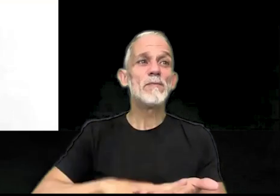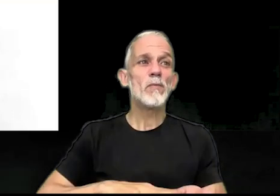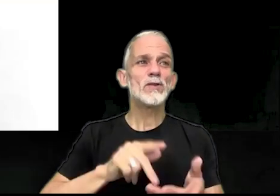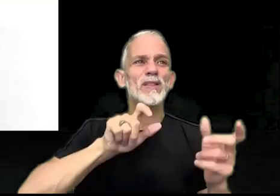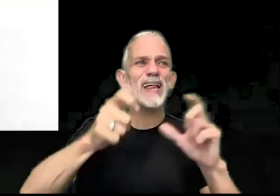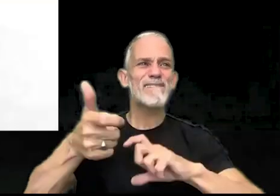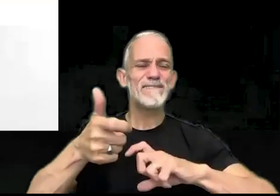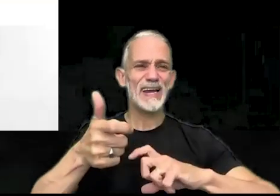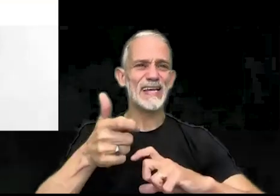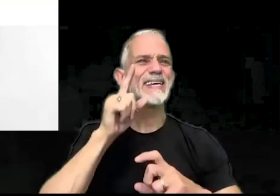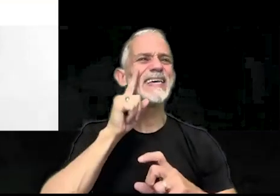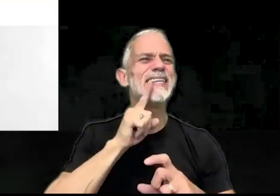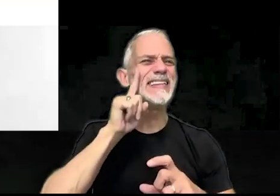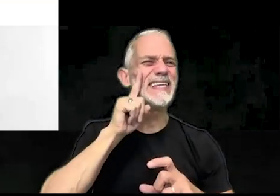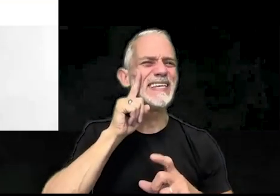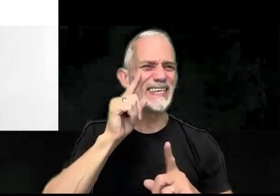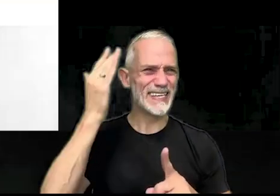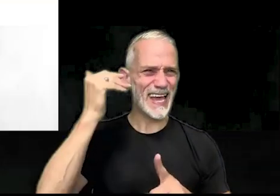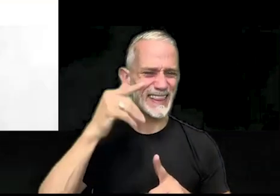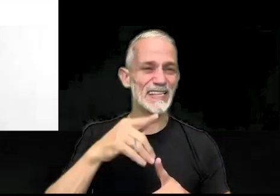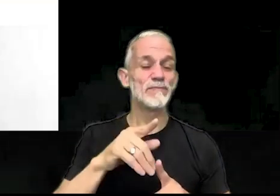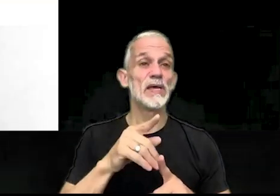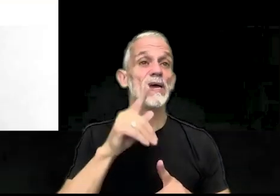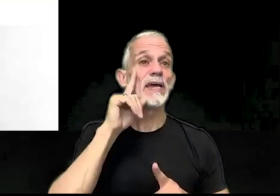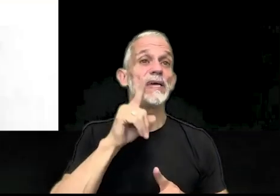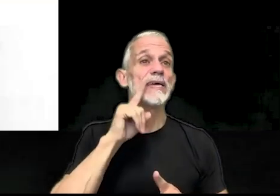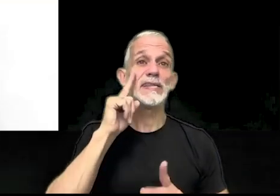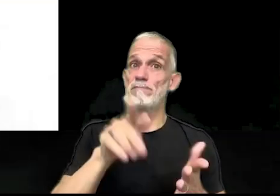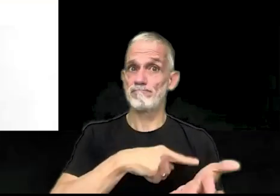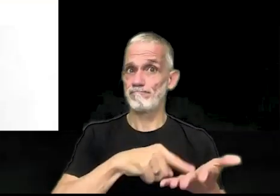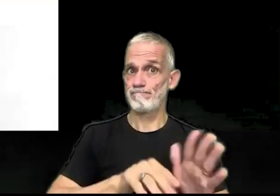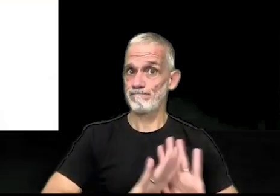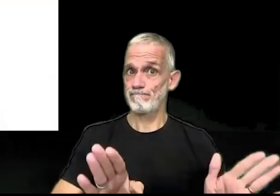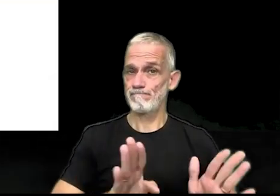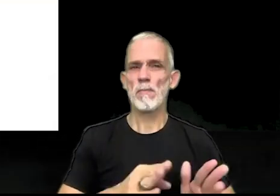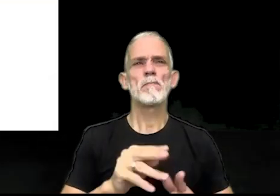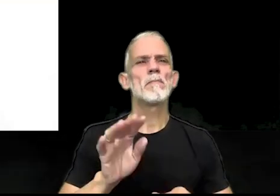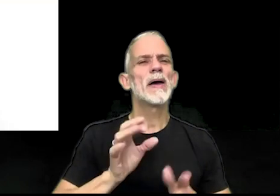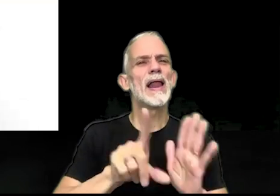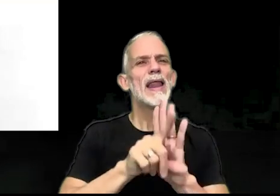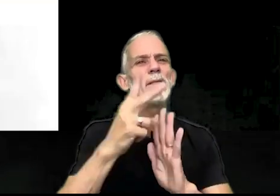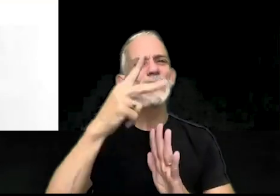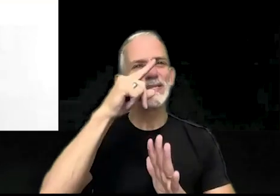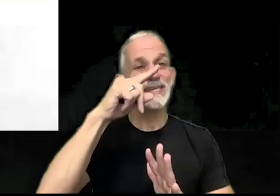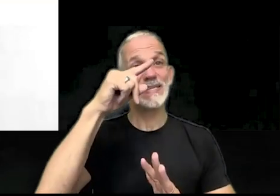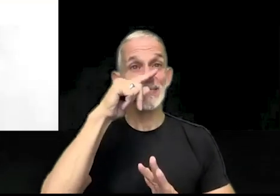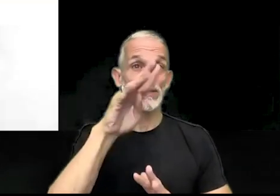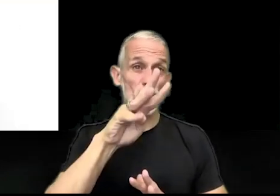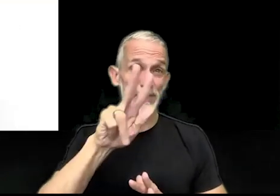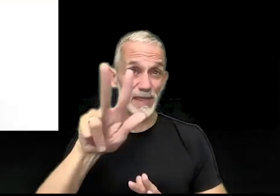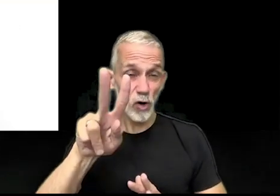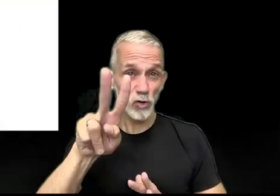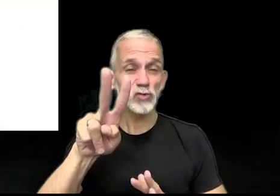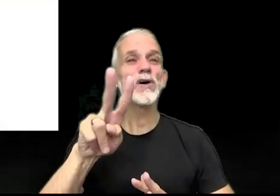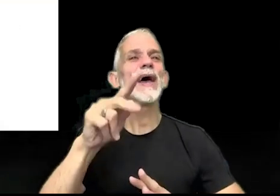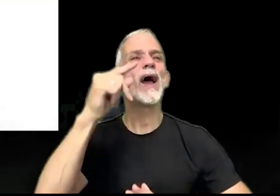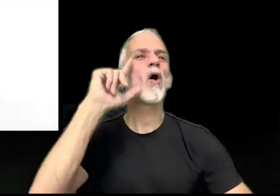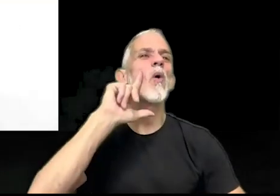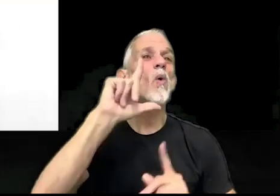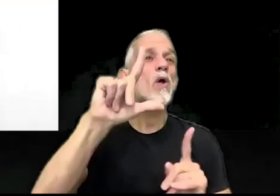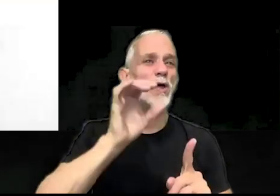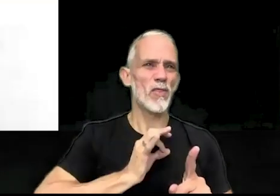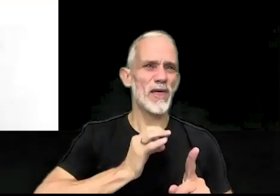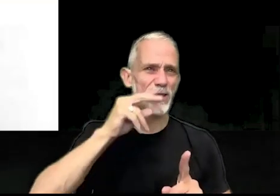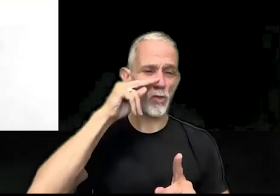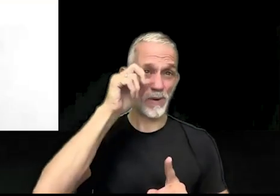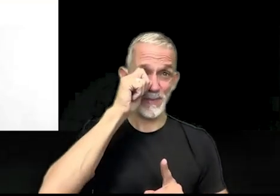la transferencia inmueble o el ITI? El ITI fue derogado por la 27742 en julio